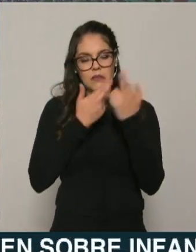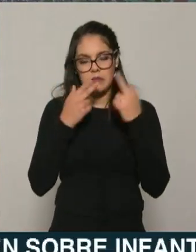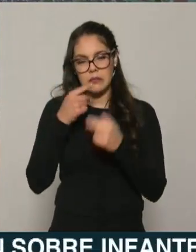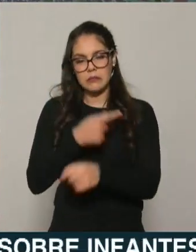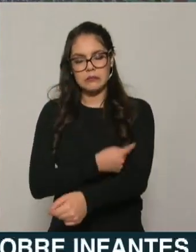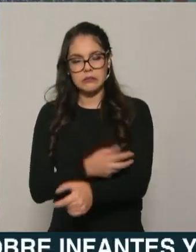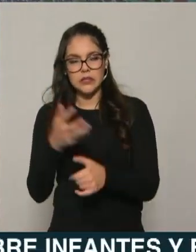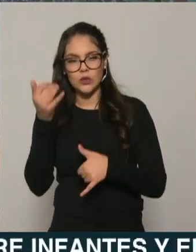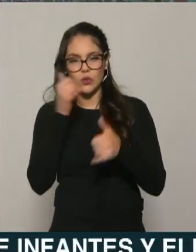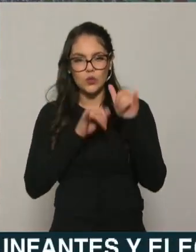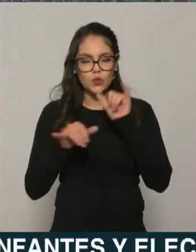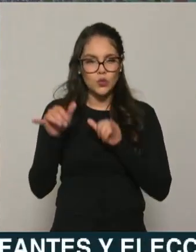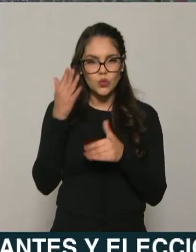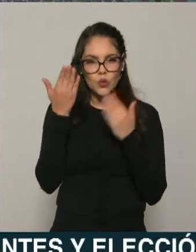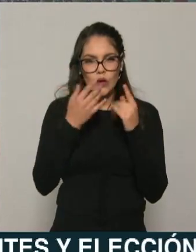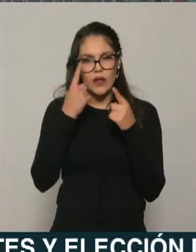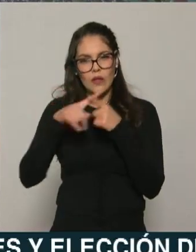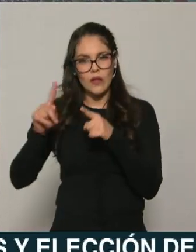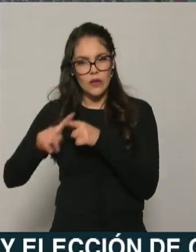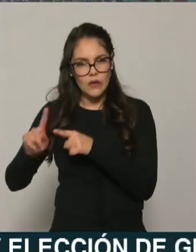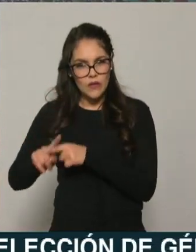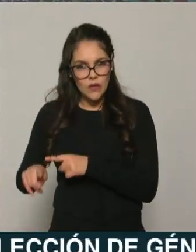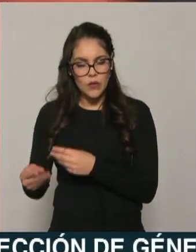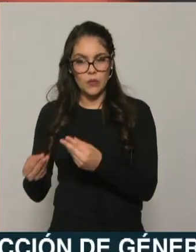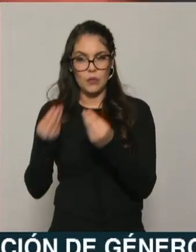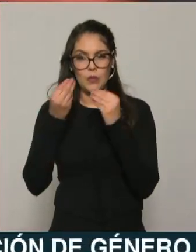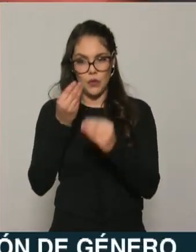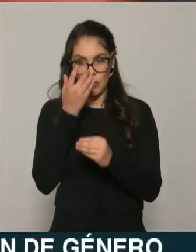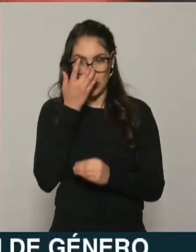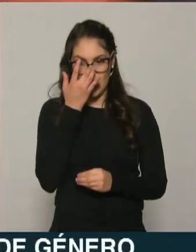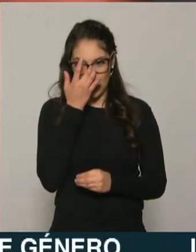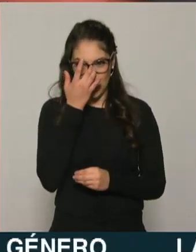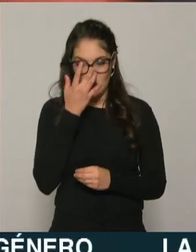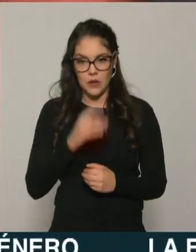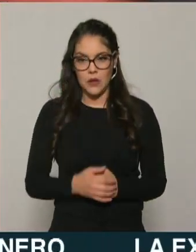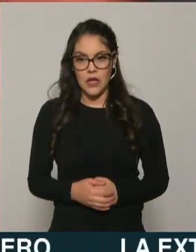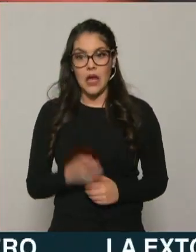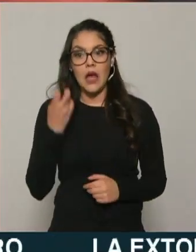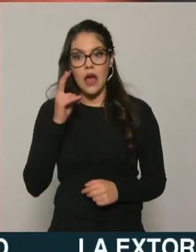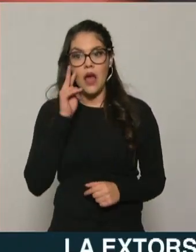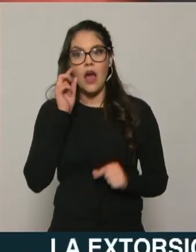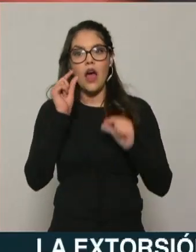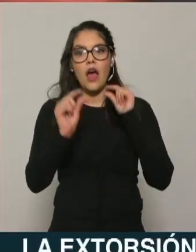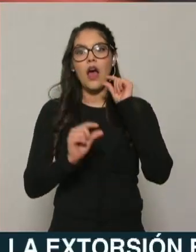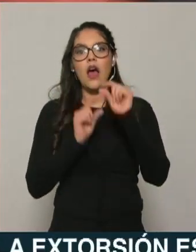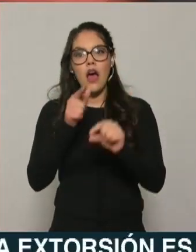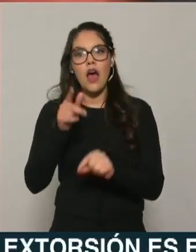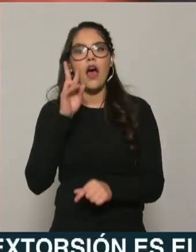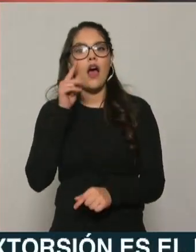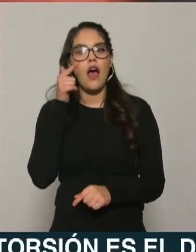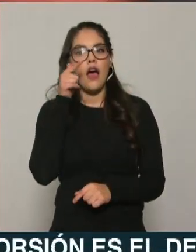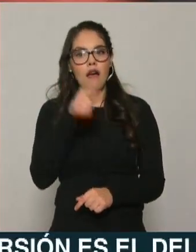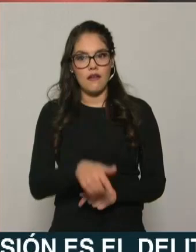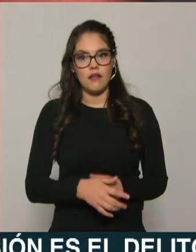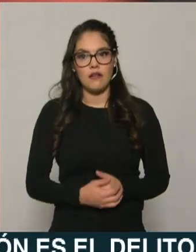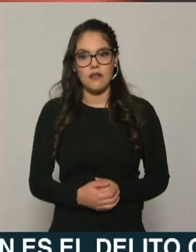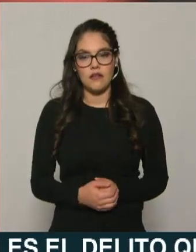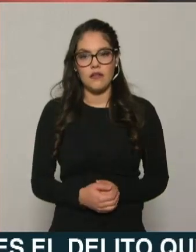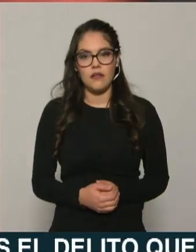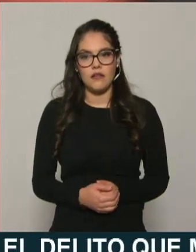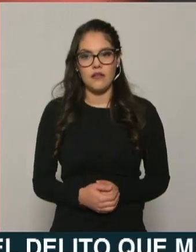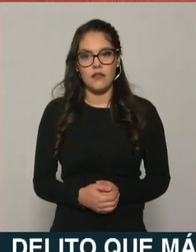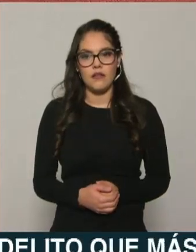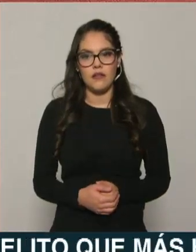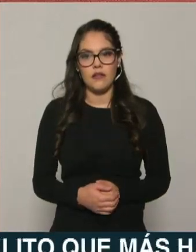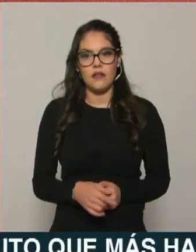encefalorradiogramas y pasó por muchos estudios. Y fue como nos empezamos a dar cuenta. Acudió